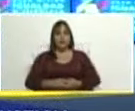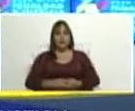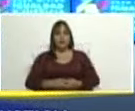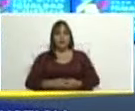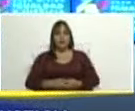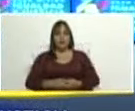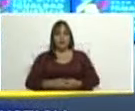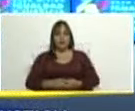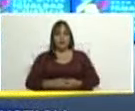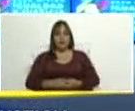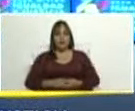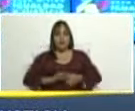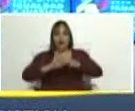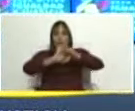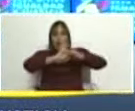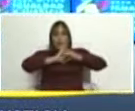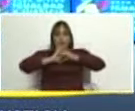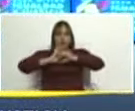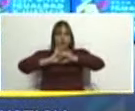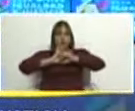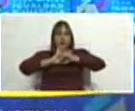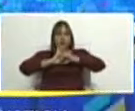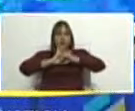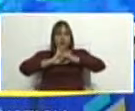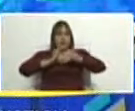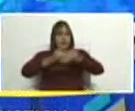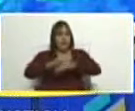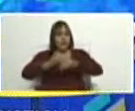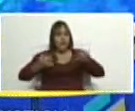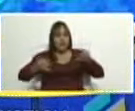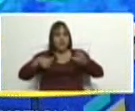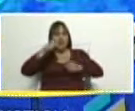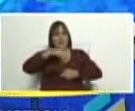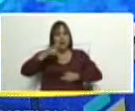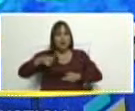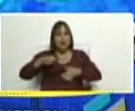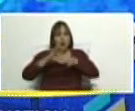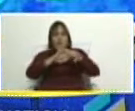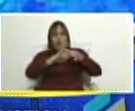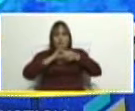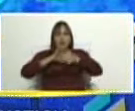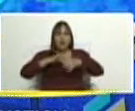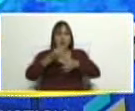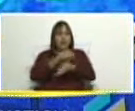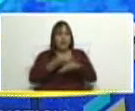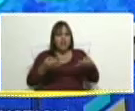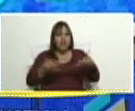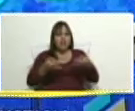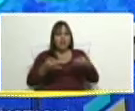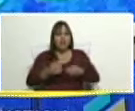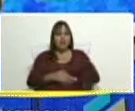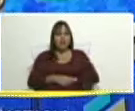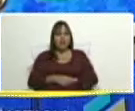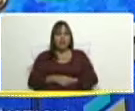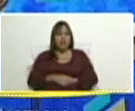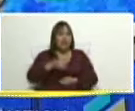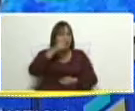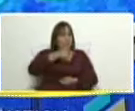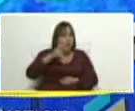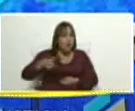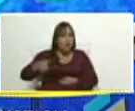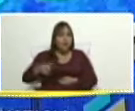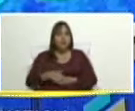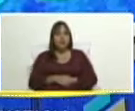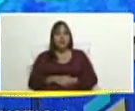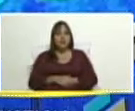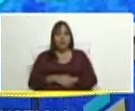La unión perfecta del pueblo, la unión perfecta cívico popular,